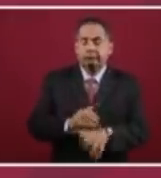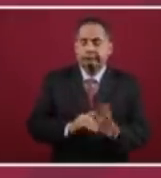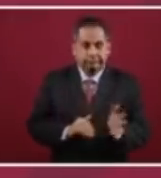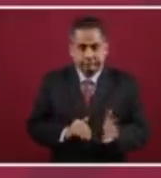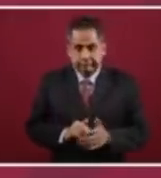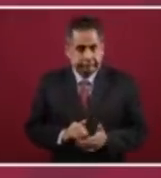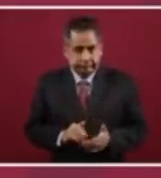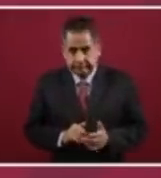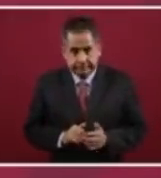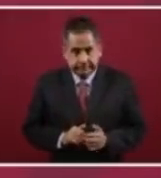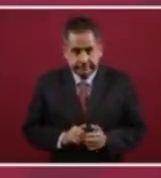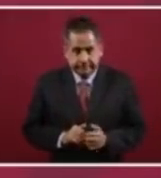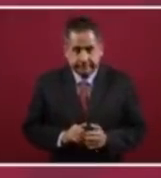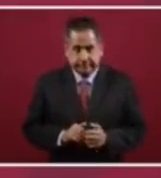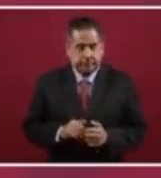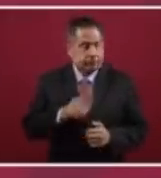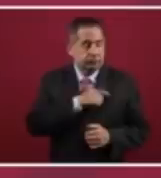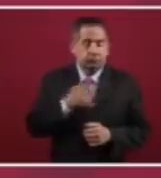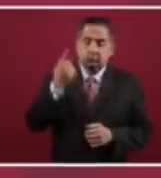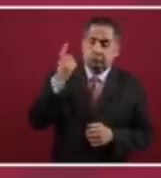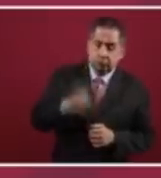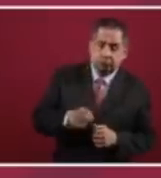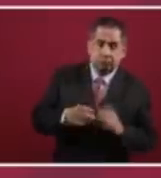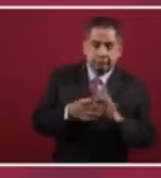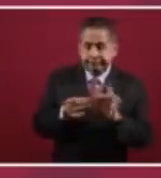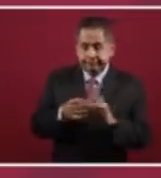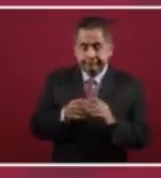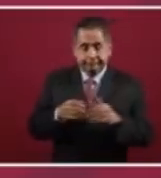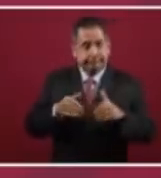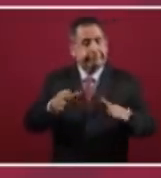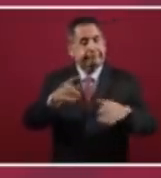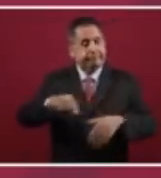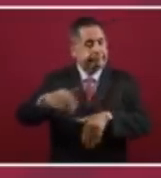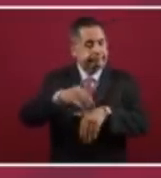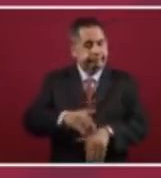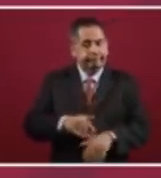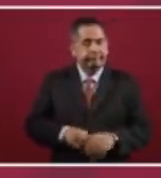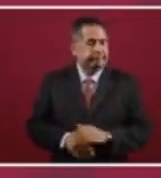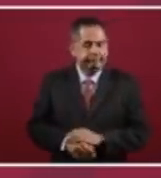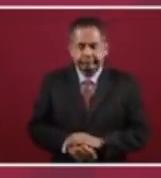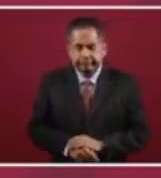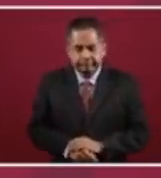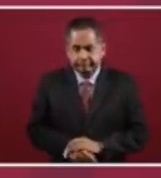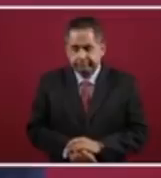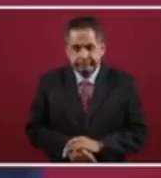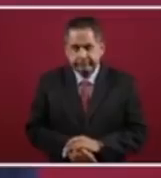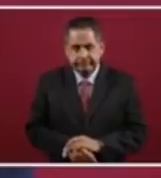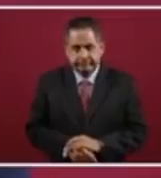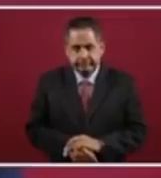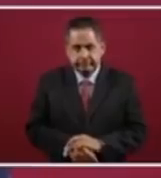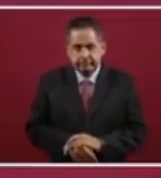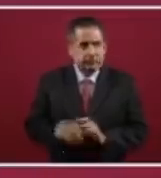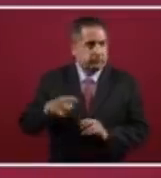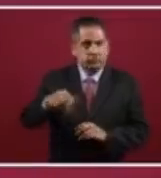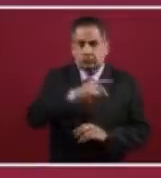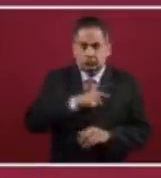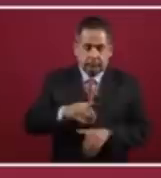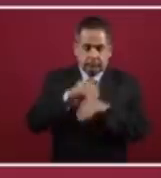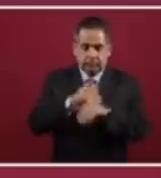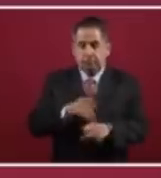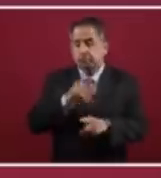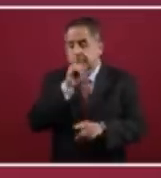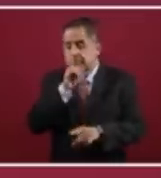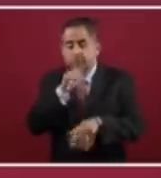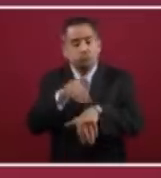ya damos la línea y todos a obedecer y